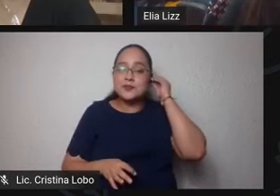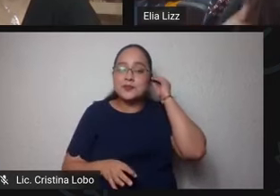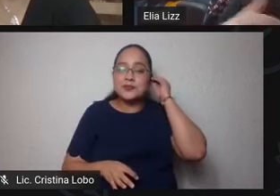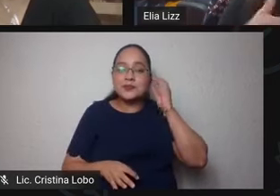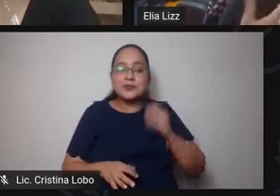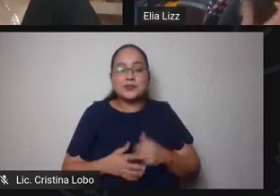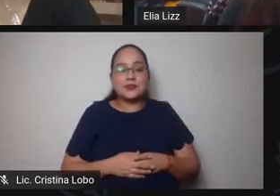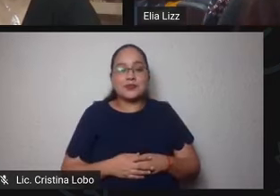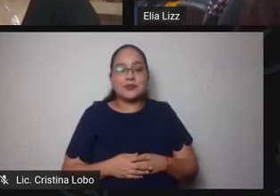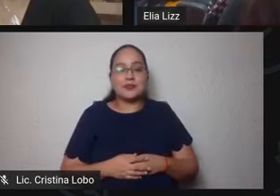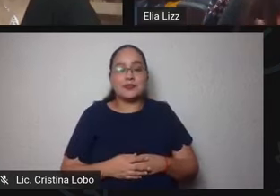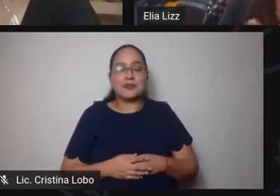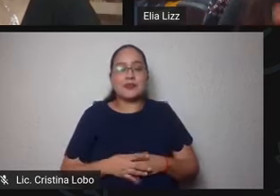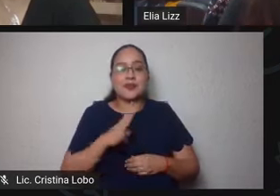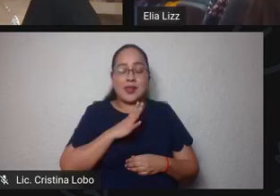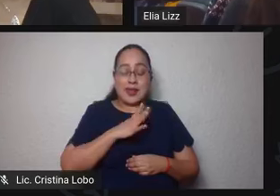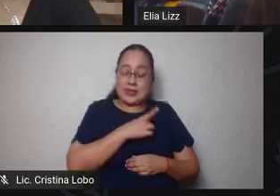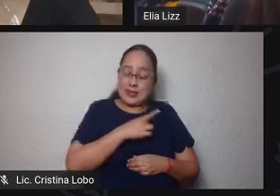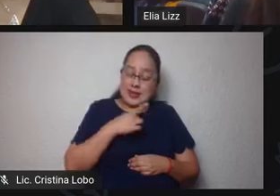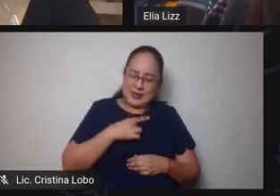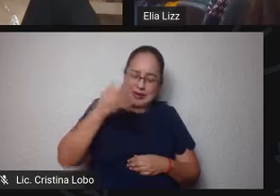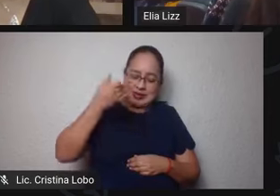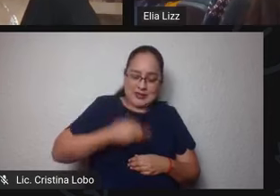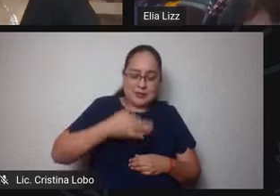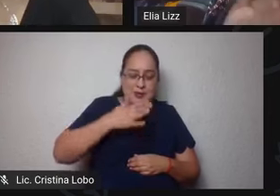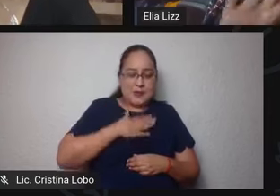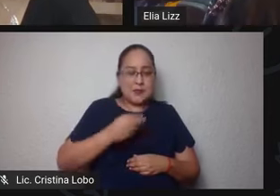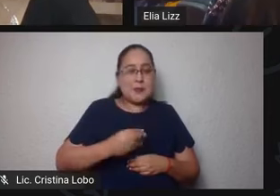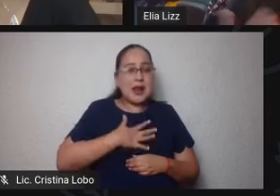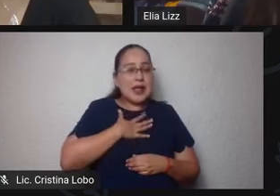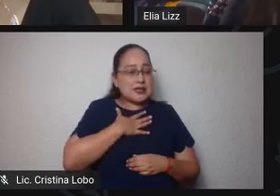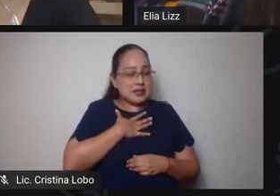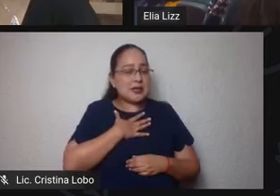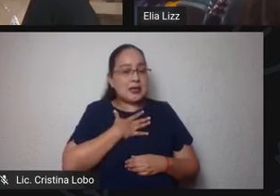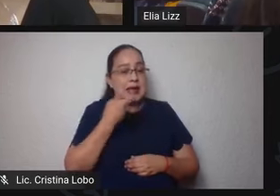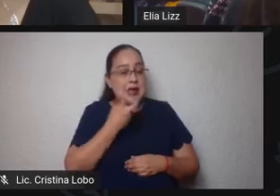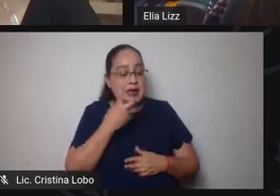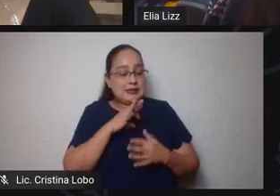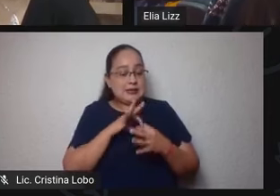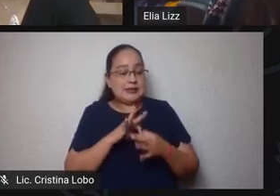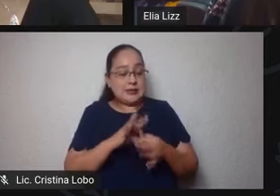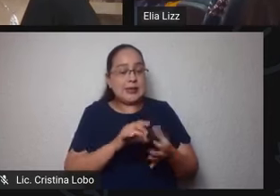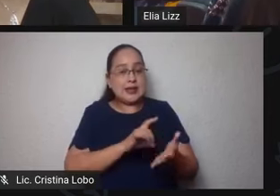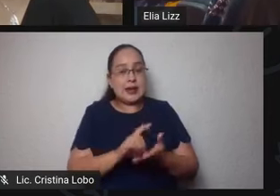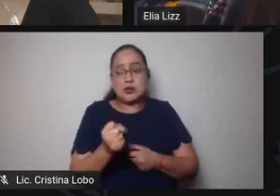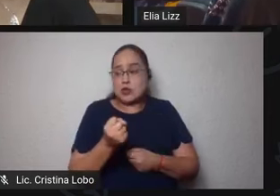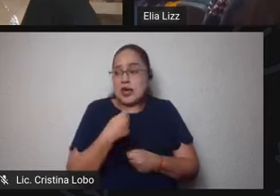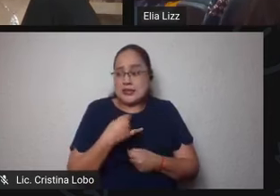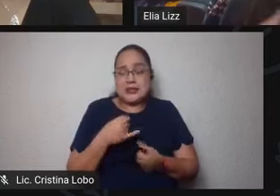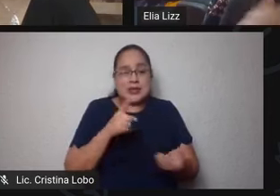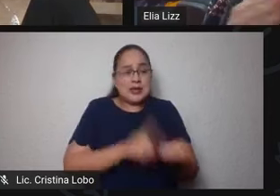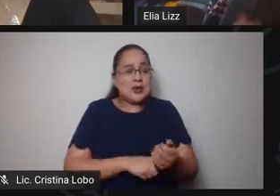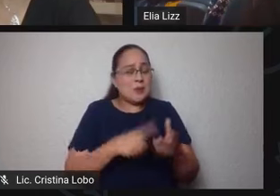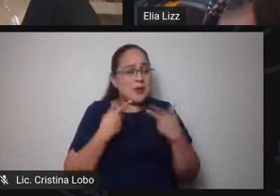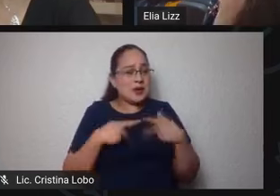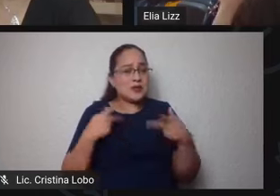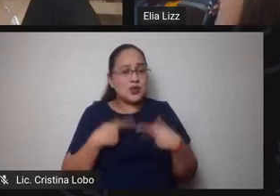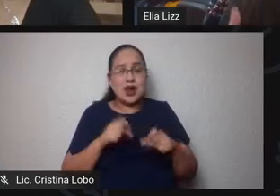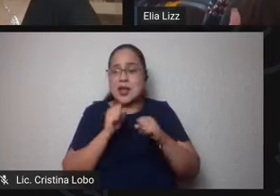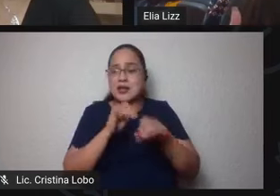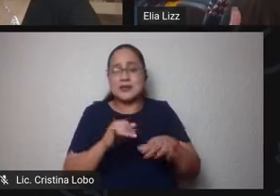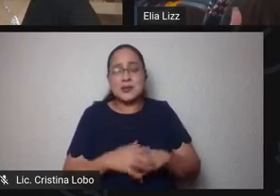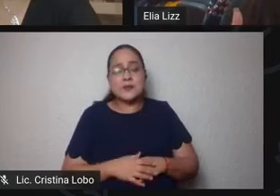en una cuestión de aceptar el placer como derecho y es inherente a la persona, es inherente al ser humano. El